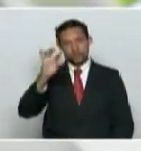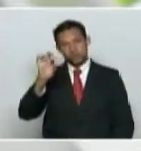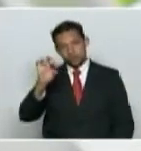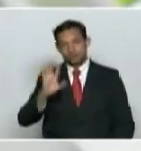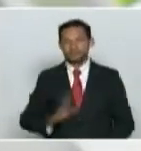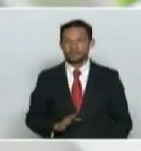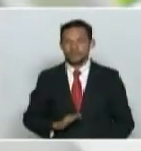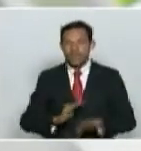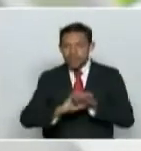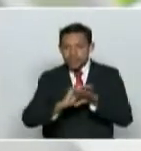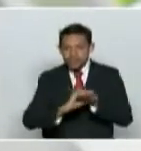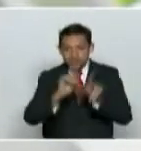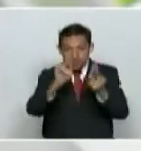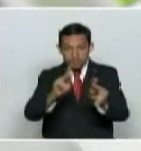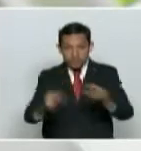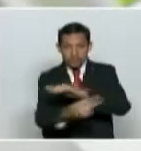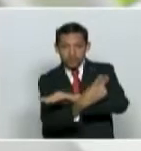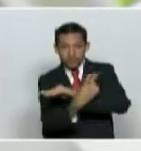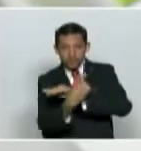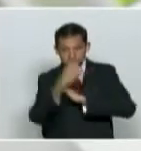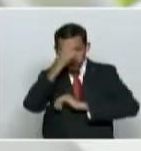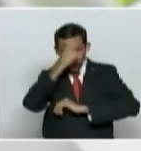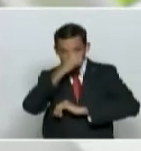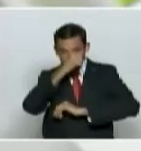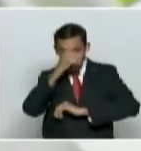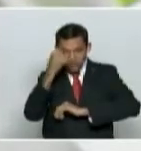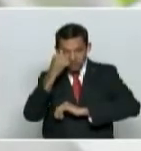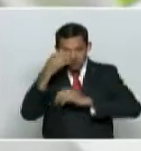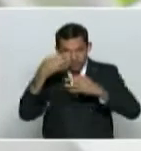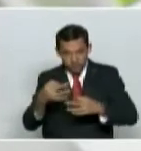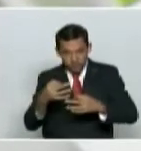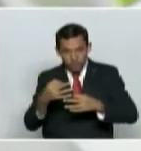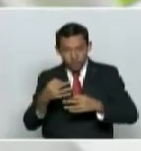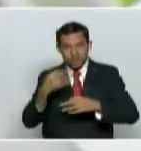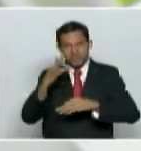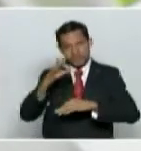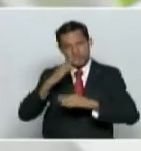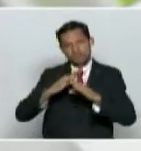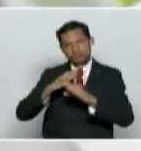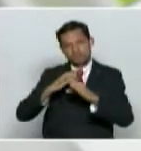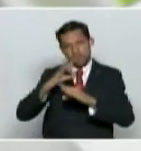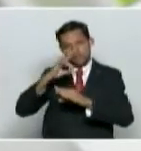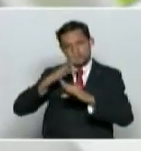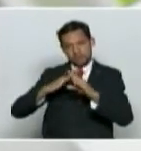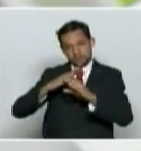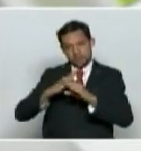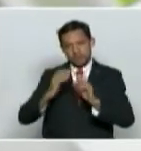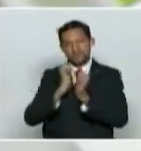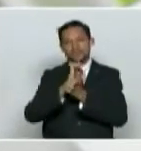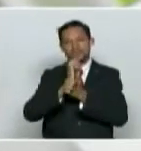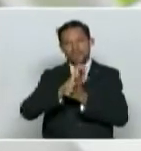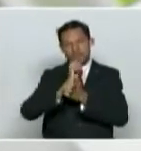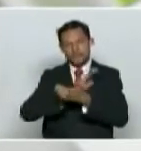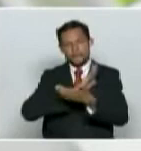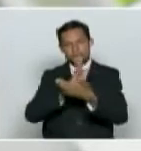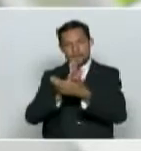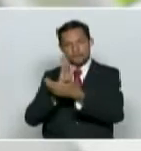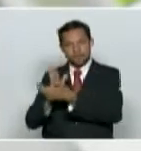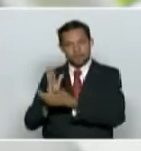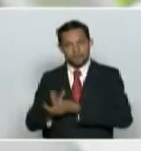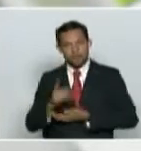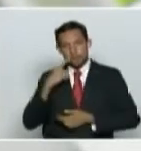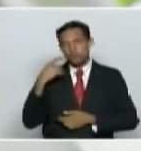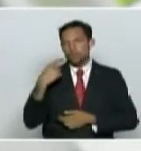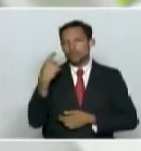gente, invitarla para que los domingos, una vez finalice el despecho en televisión, 3:30 de la tarde, Telecafé está presente, buscando